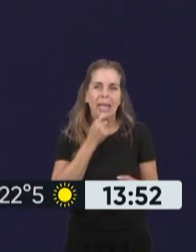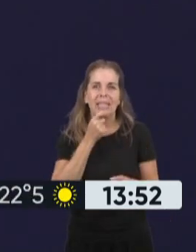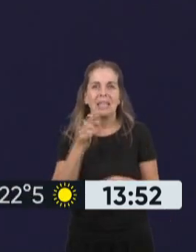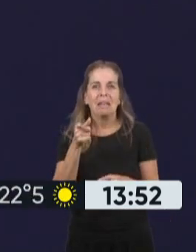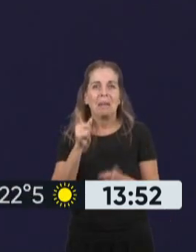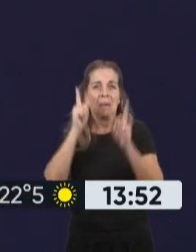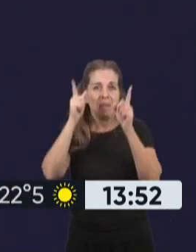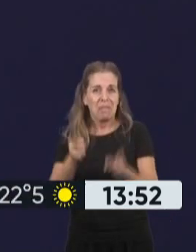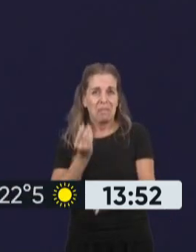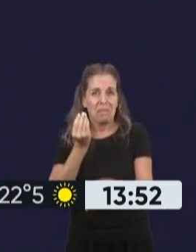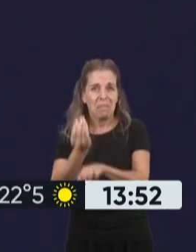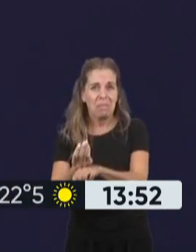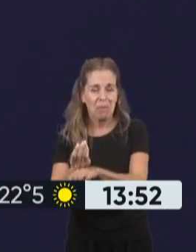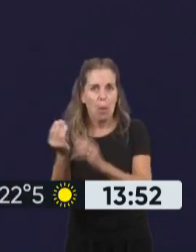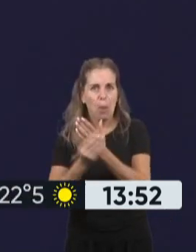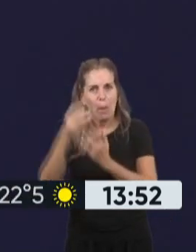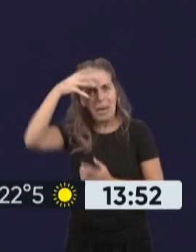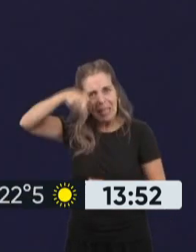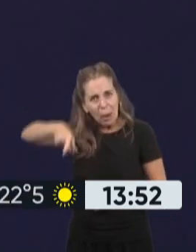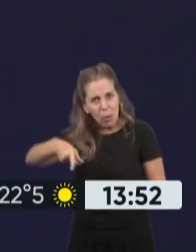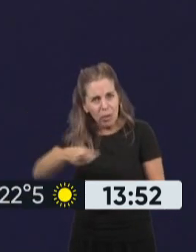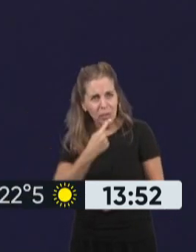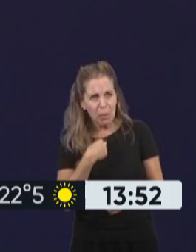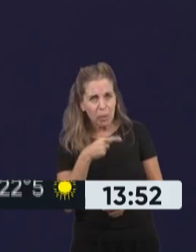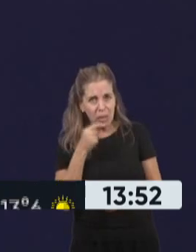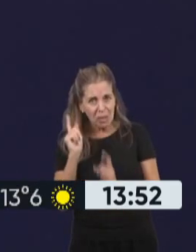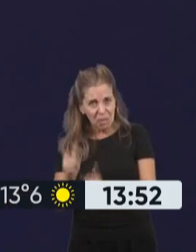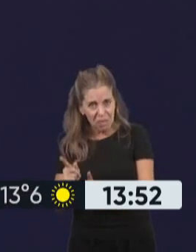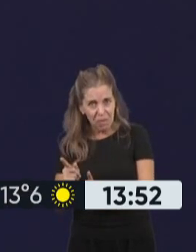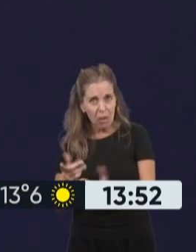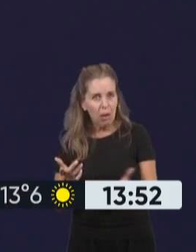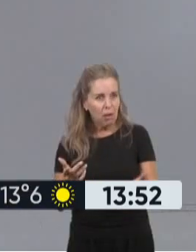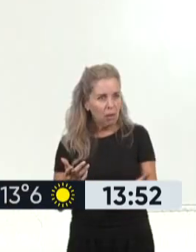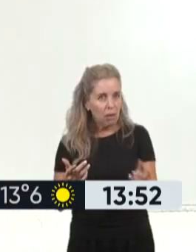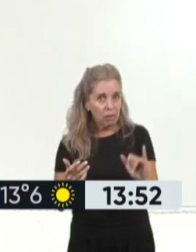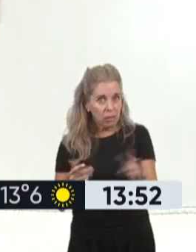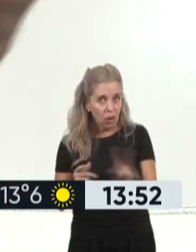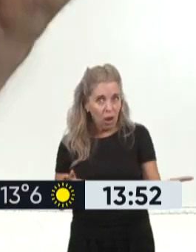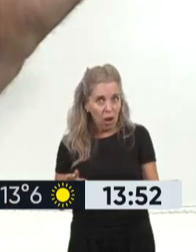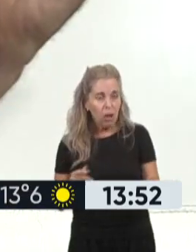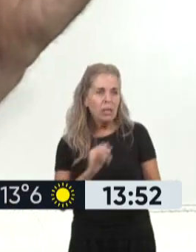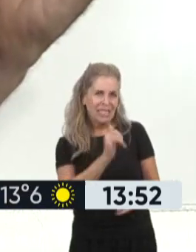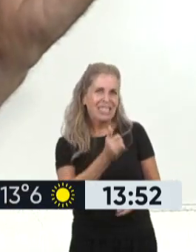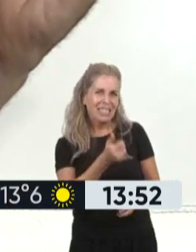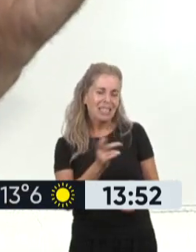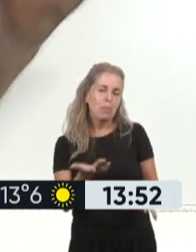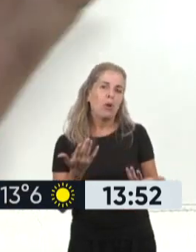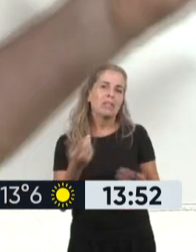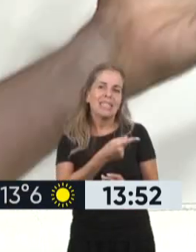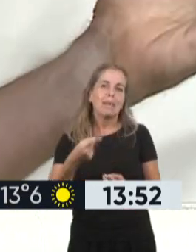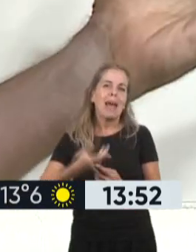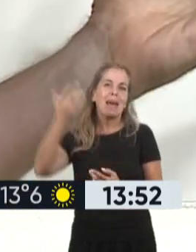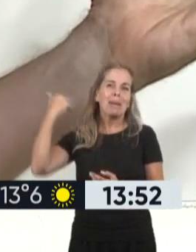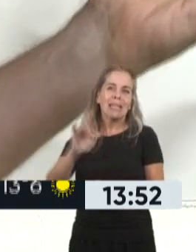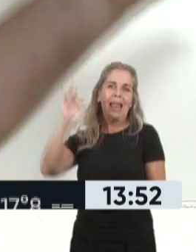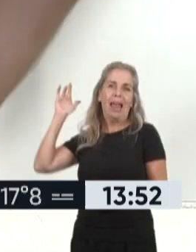preguntaste algo sobre el cargo de la ministra. O se me mezclaron. Sí, le iban en función de lo que había pasado la semana pasada, de la